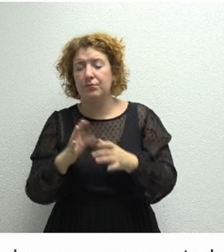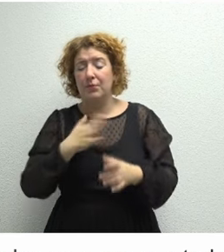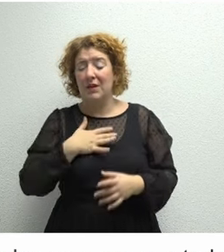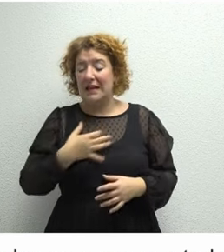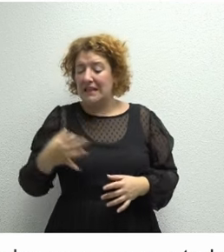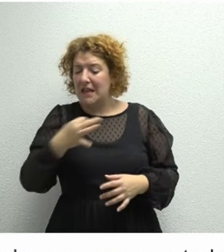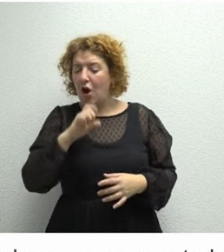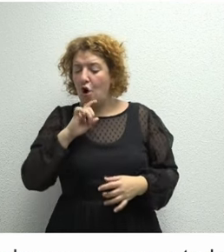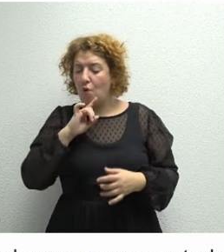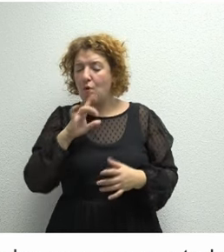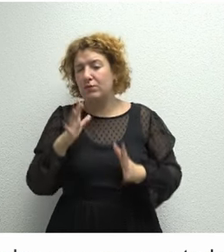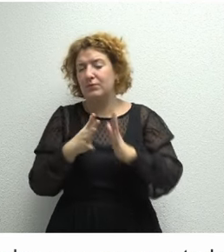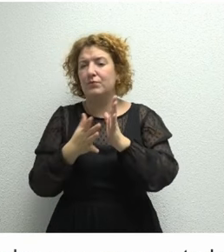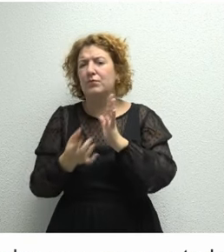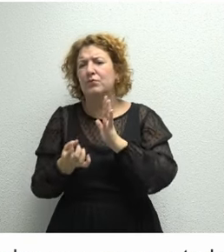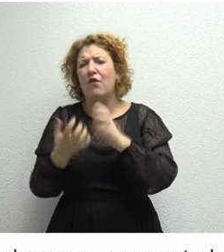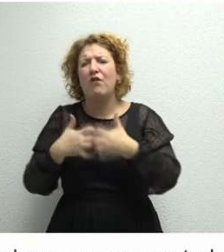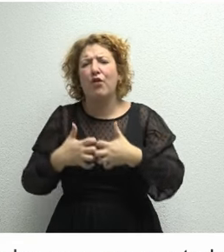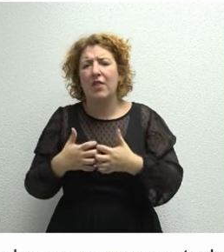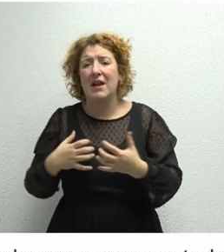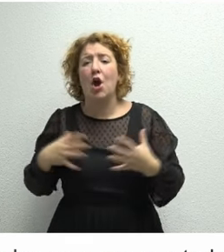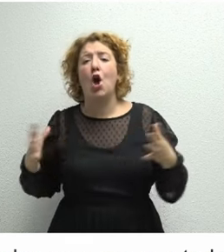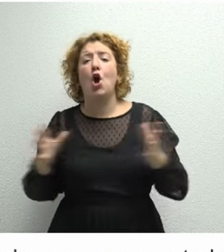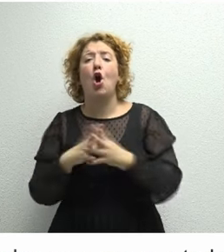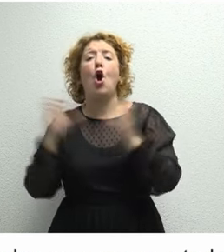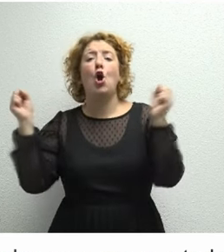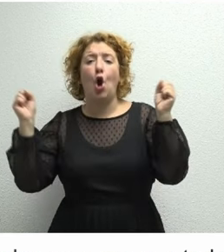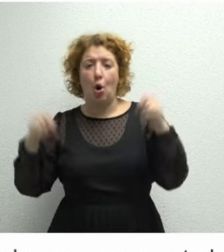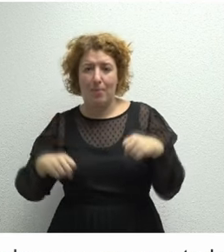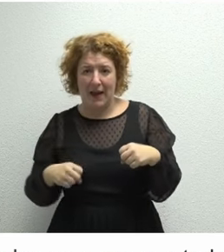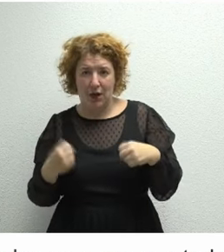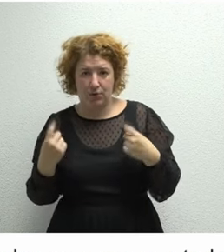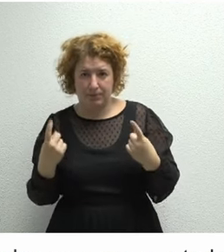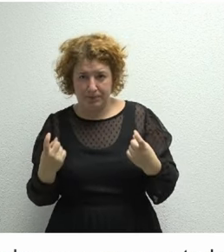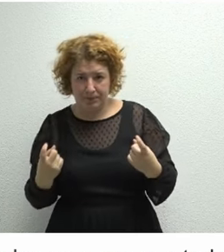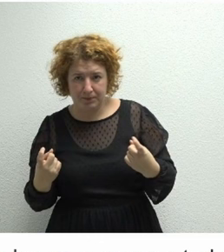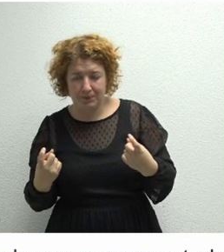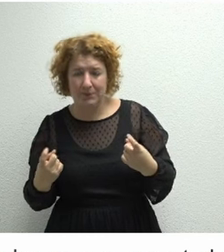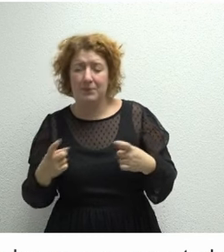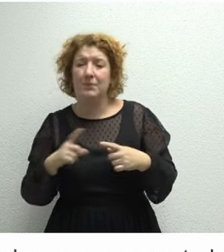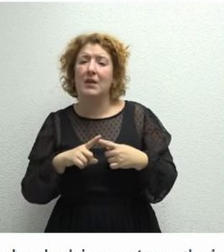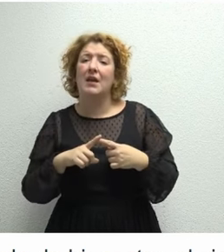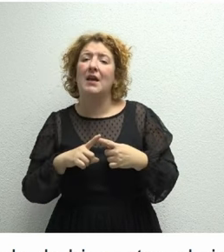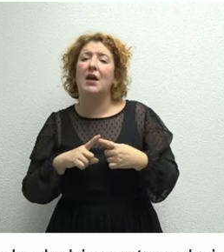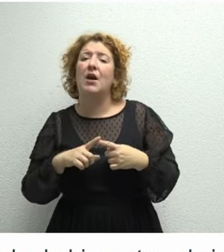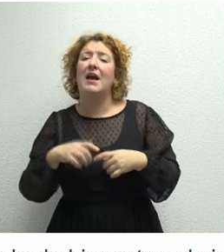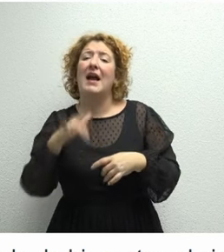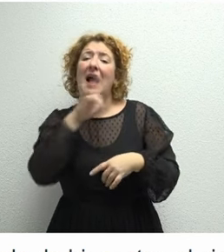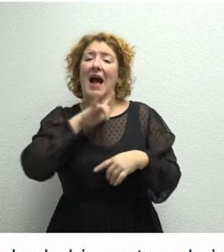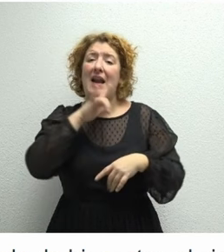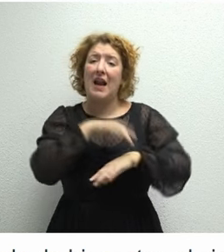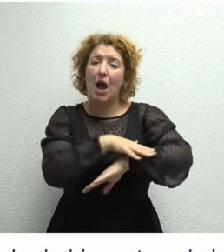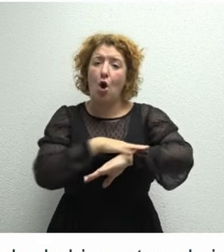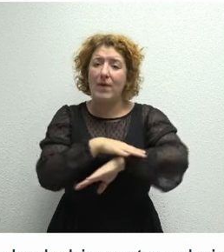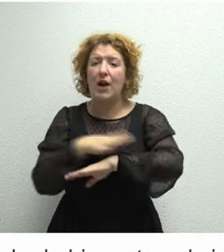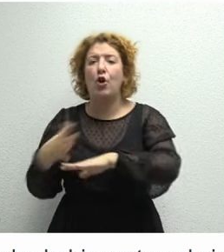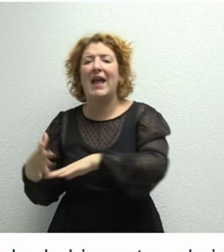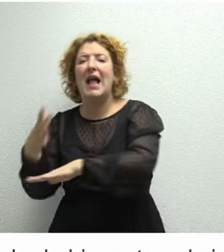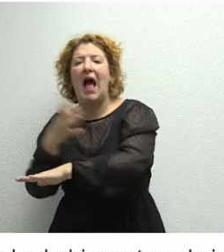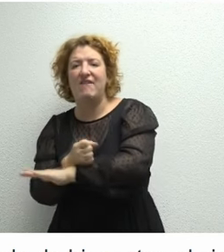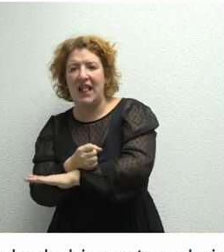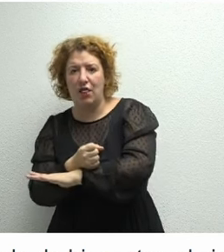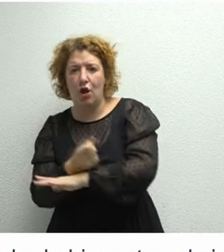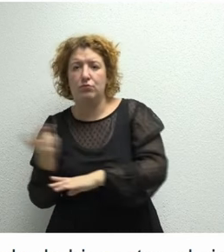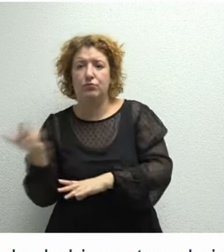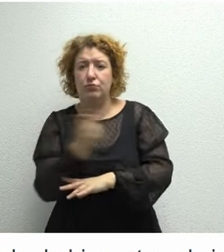Isla Pues a través de un convenio entre el gobierno de Canarias y y y el Cabildo vale en ese convenio eh Cuál es el